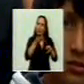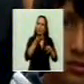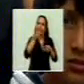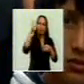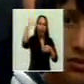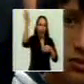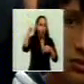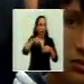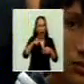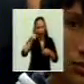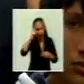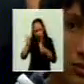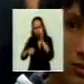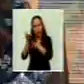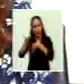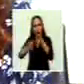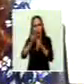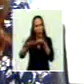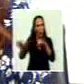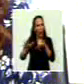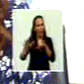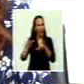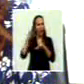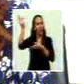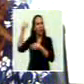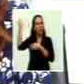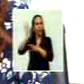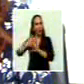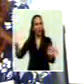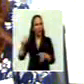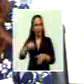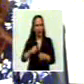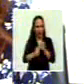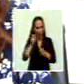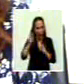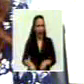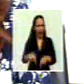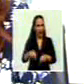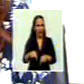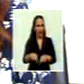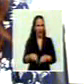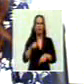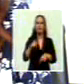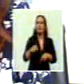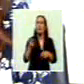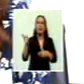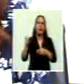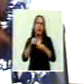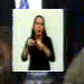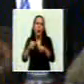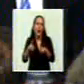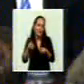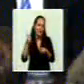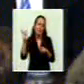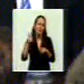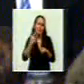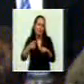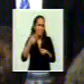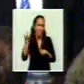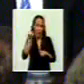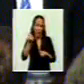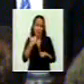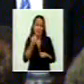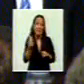importaciones. Modificó el proceso de producción de ácido tartárico, vaya a saber qué es eso, pero es algo muy importante,